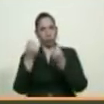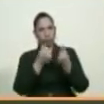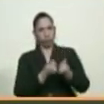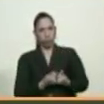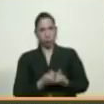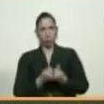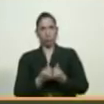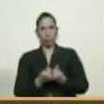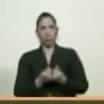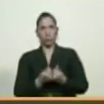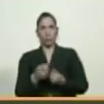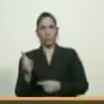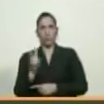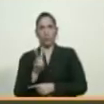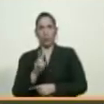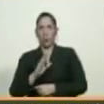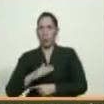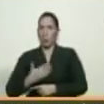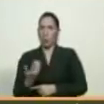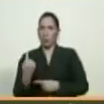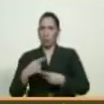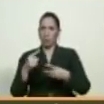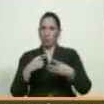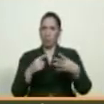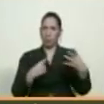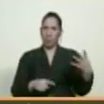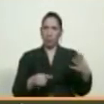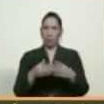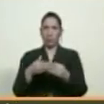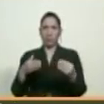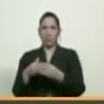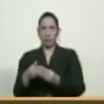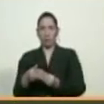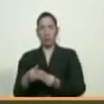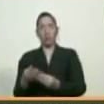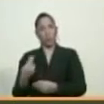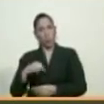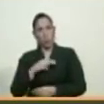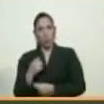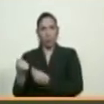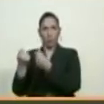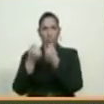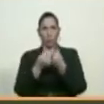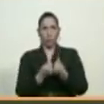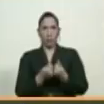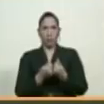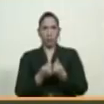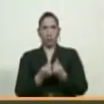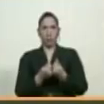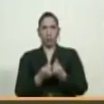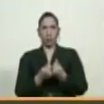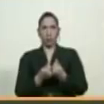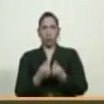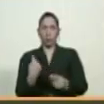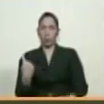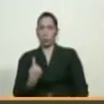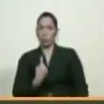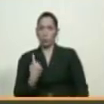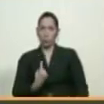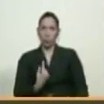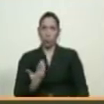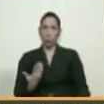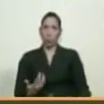venezolana puedan introducir sus distintas divisas a nuestra economía. No solo vamos a depender del rentismo